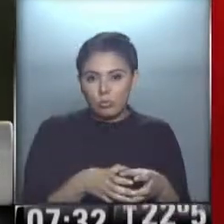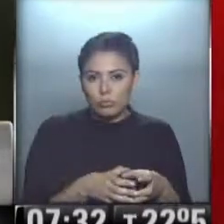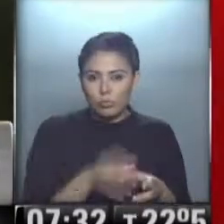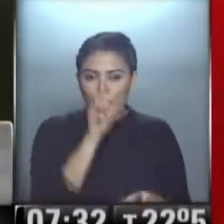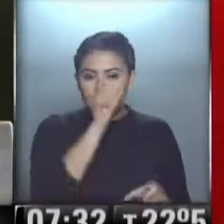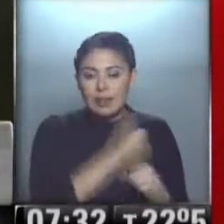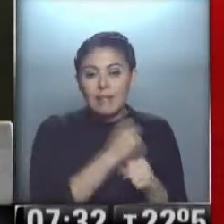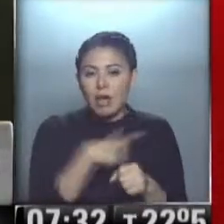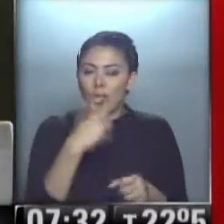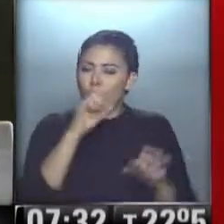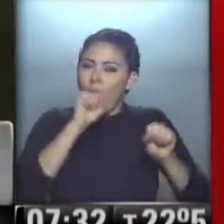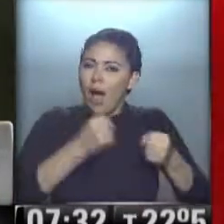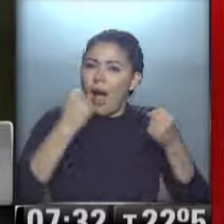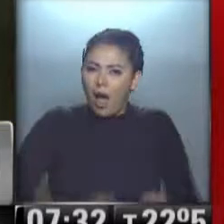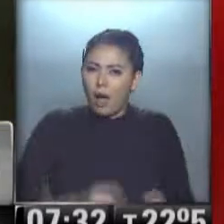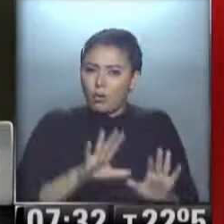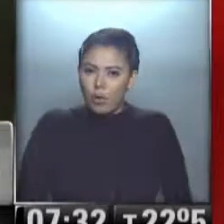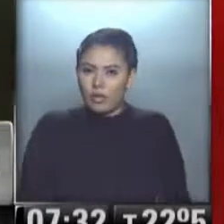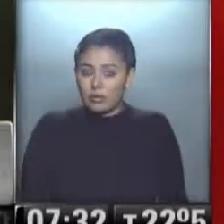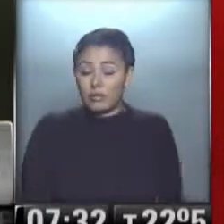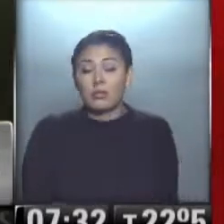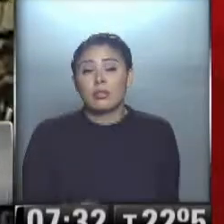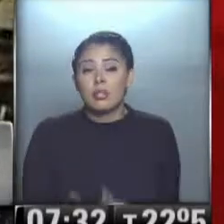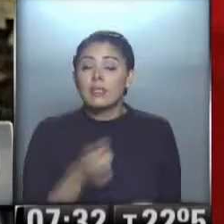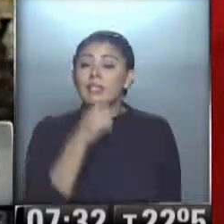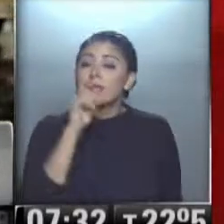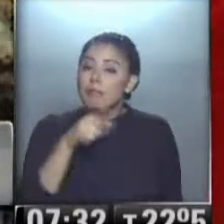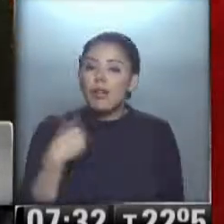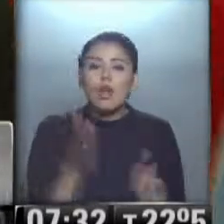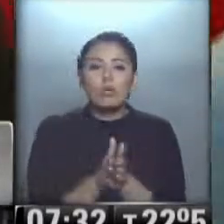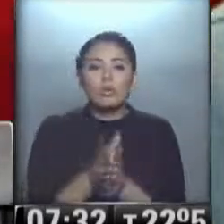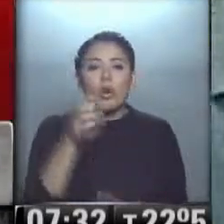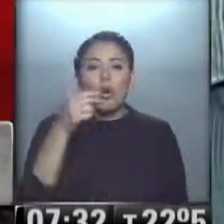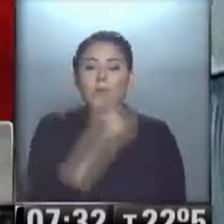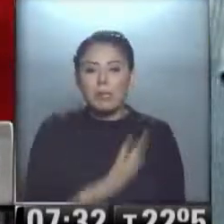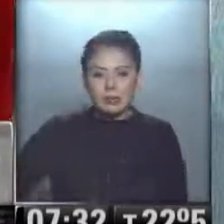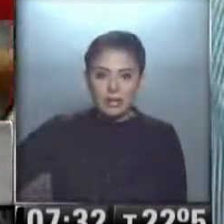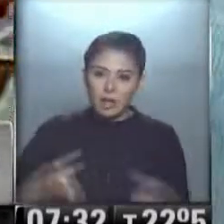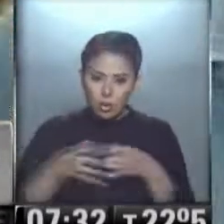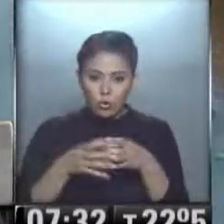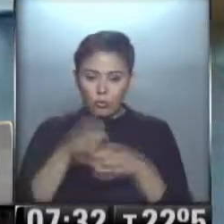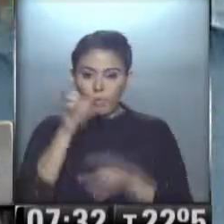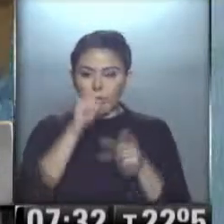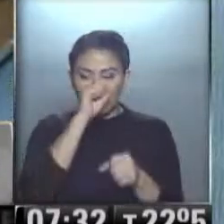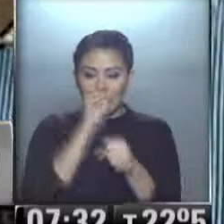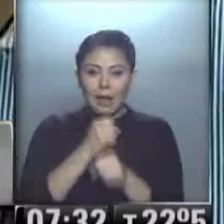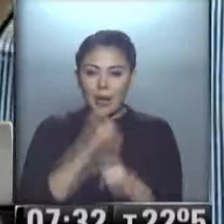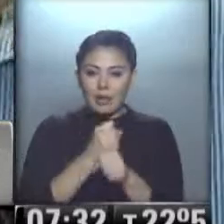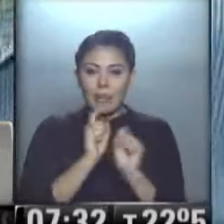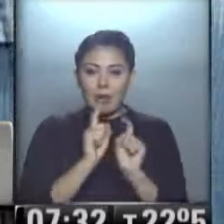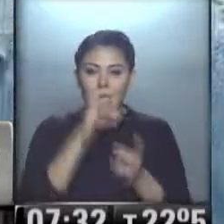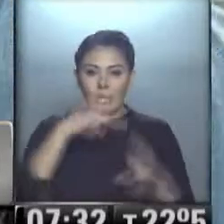esta especie de resistencia de los trabajadores a este intento de desalojo. Pero estamos con Andrés Toledo, el presidente de la cooperativa de los trabajadores del